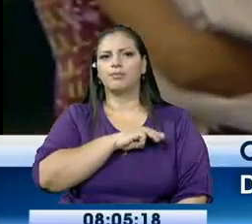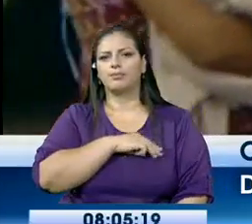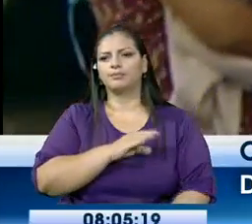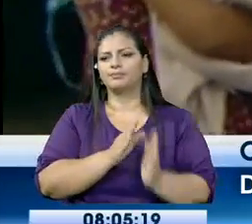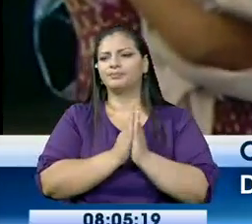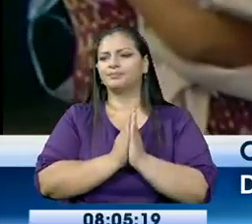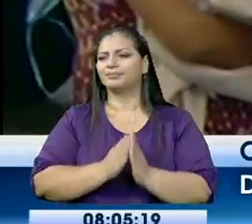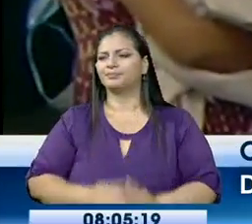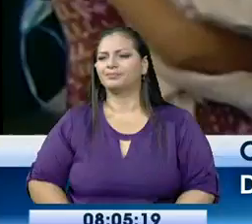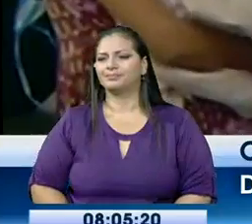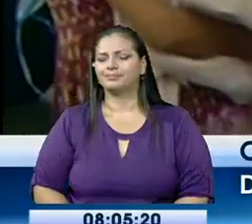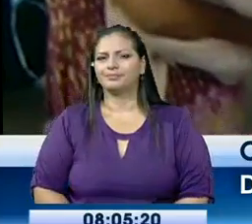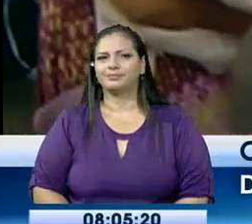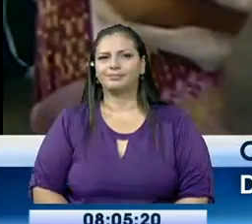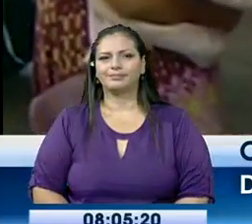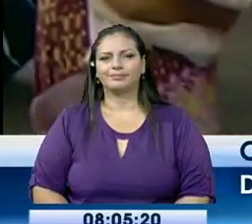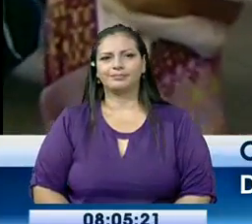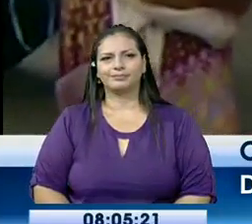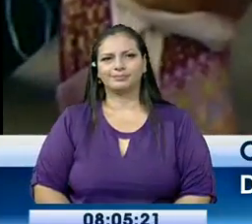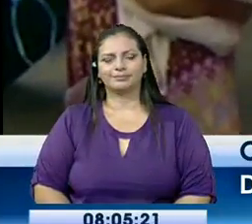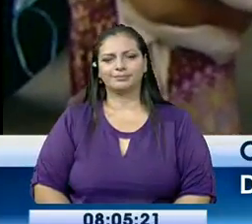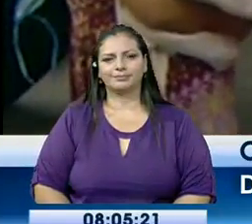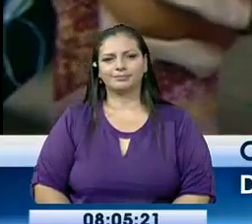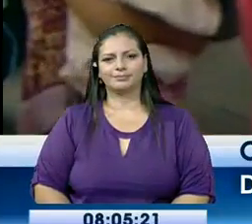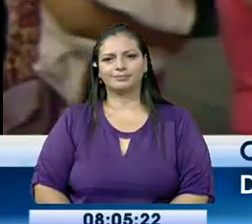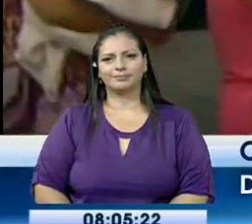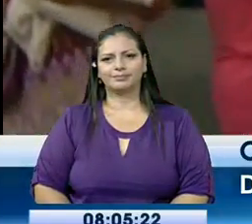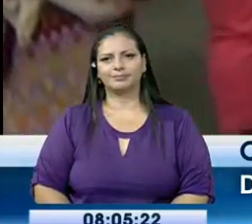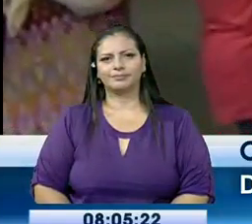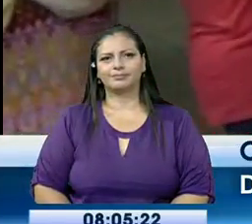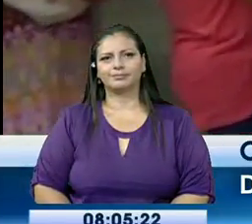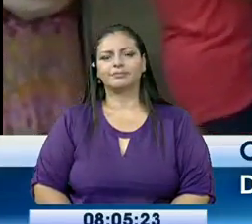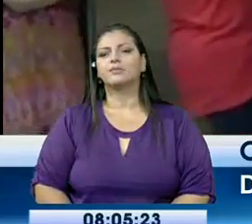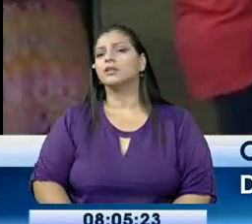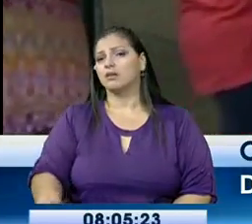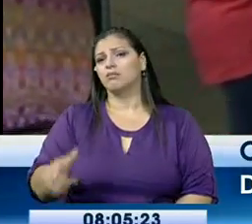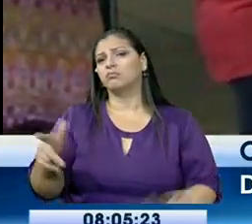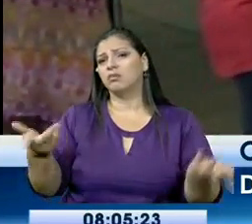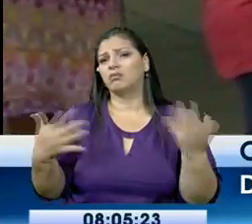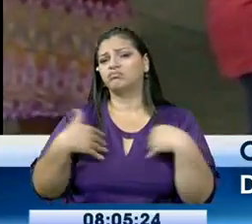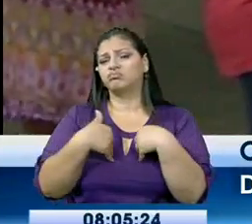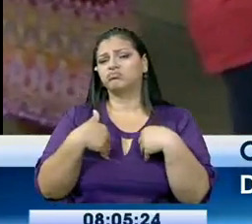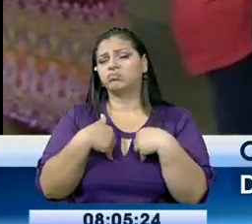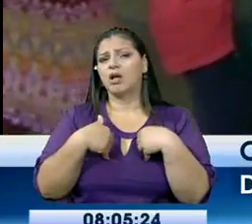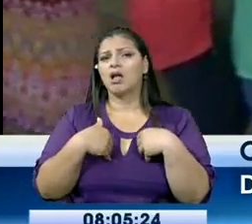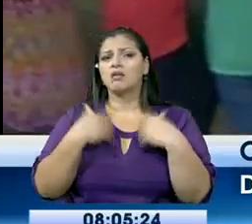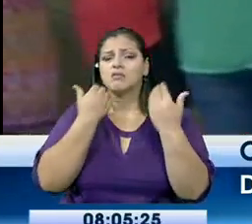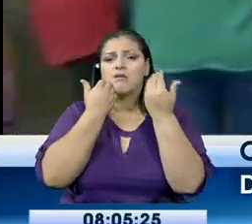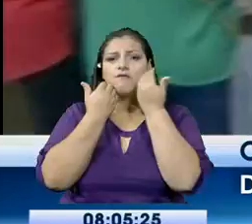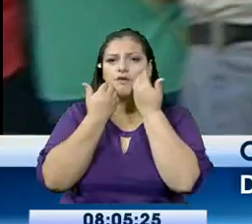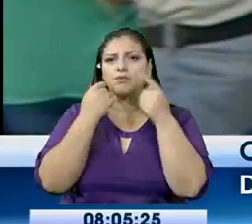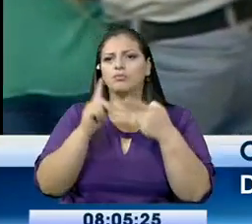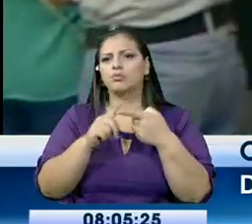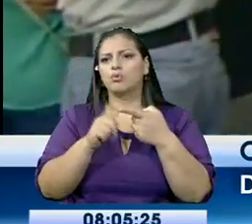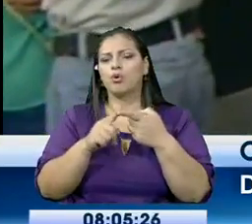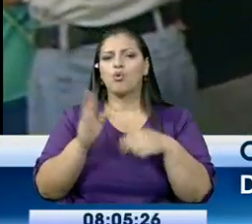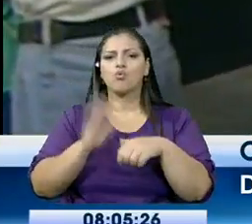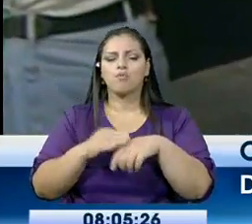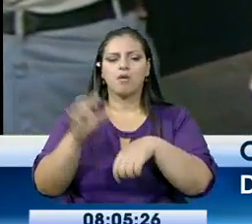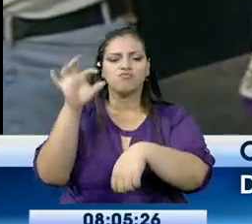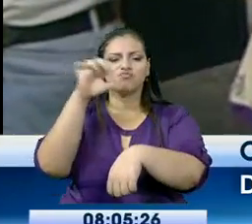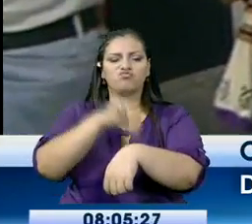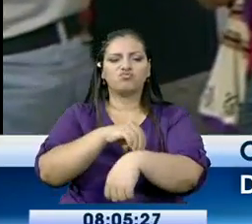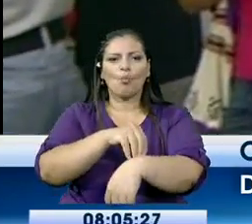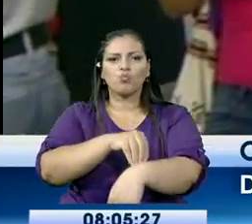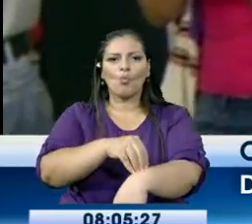animalitos, hay que tener control contra las plagas, la garrapata, el moquillo, etcétera, etcétera, etcétera. Entonces, estamos promulgando eso, estamos solicitando que por